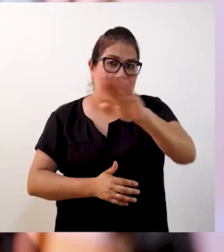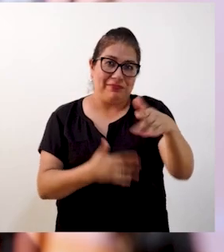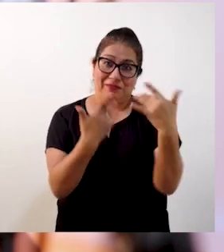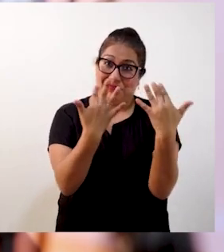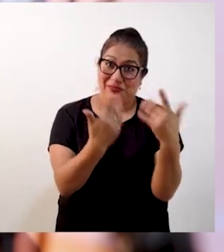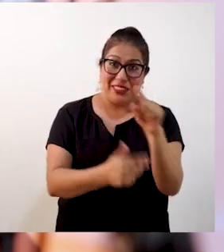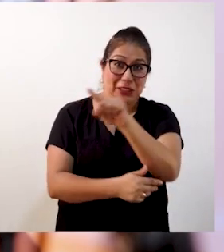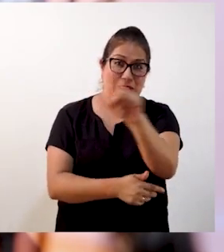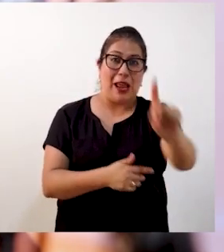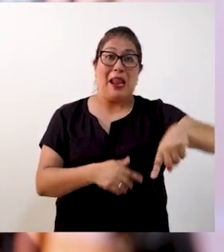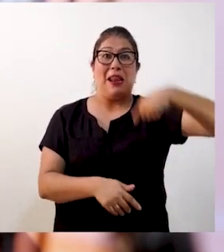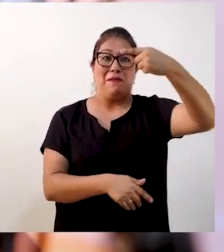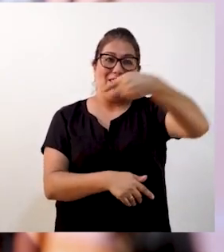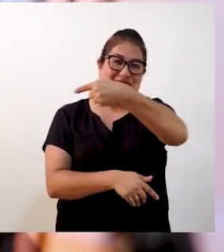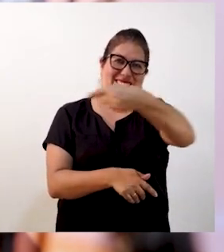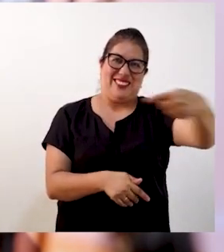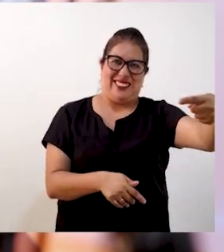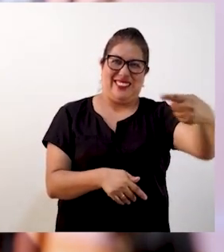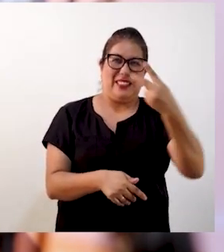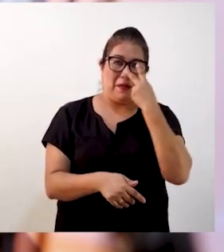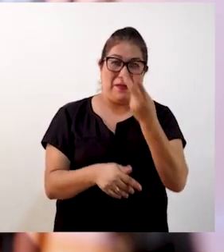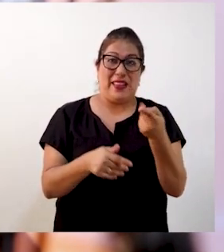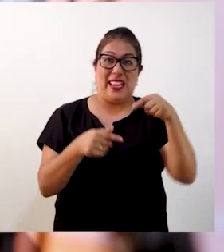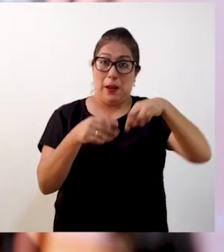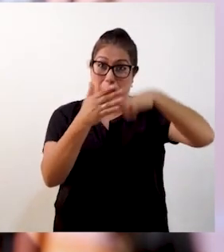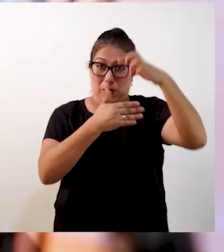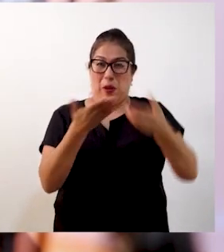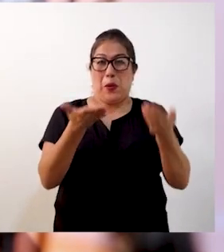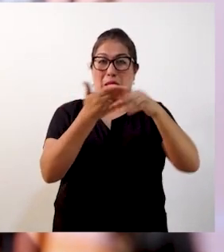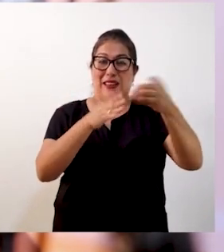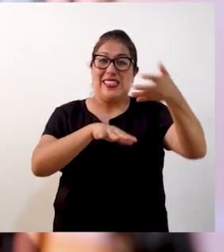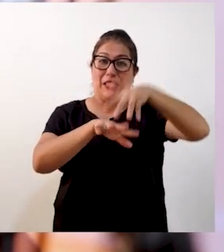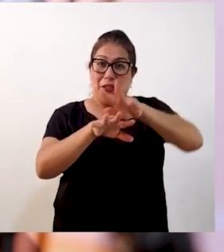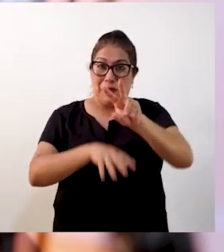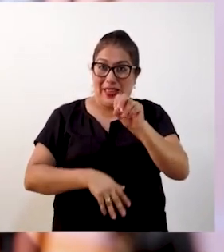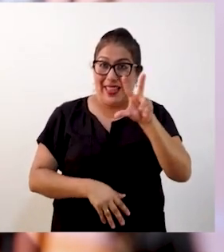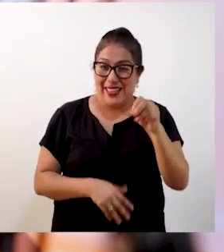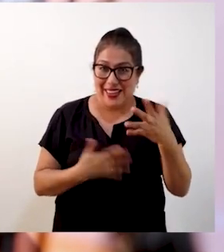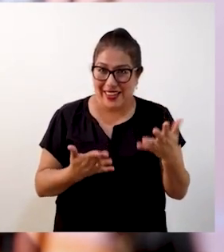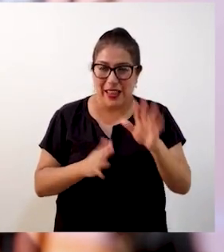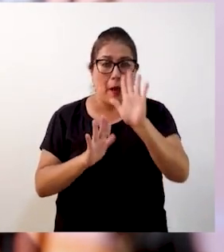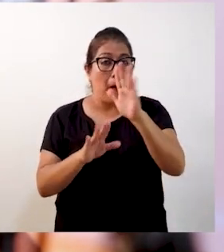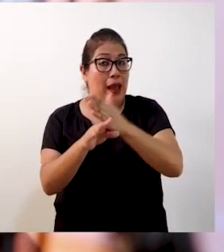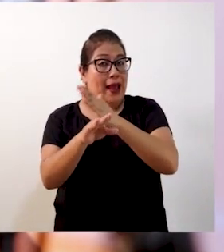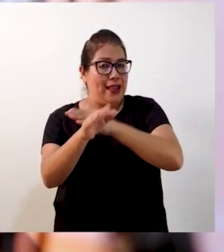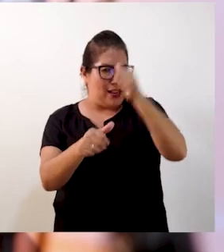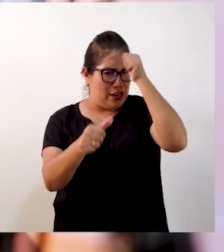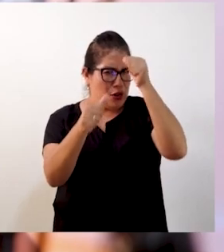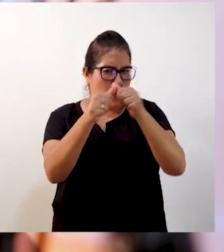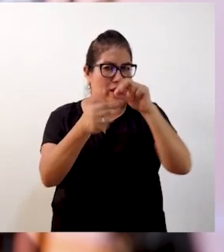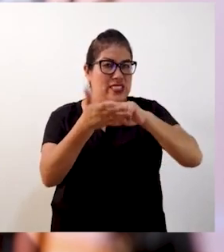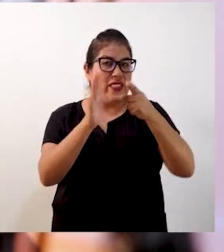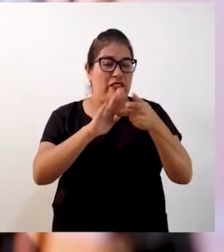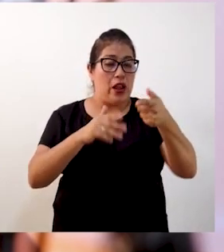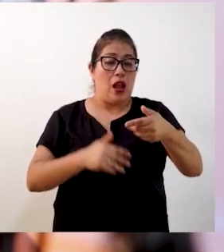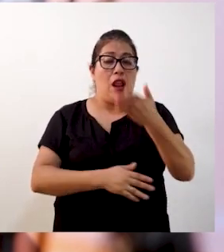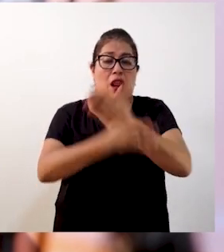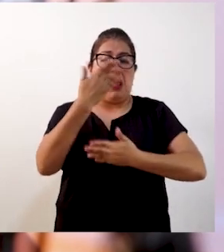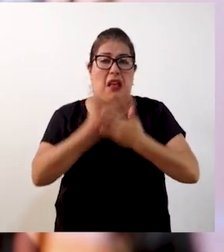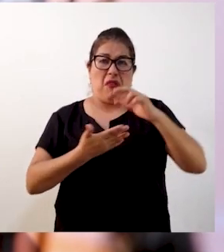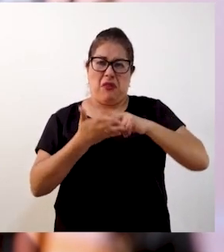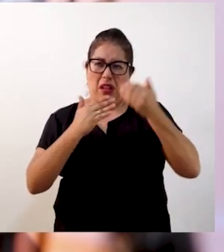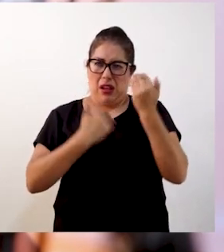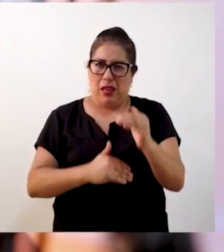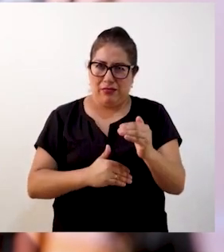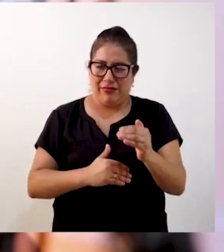amigos, nos esperamos la próxima semana en Inclusión 2030, sin antes dejar muy claro que la